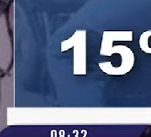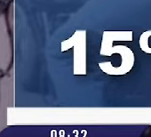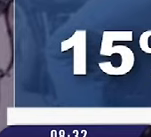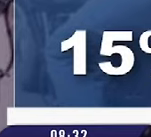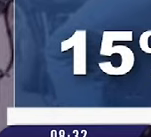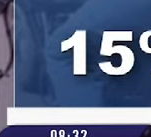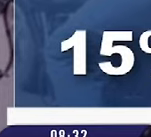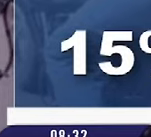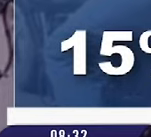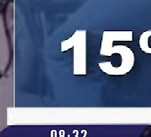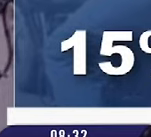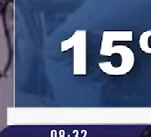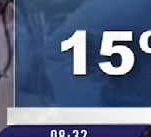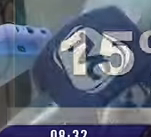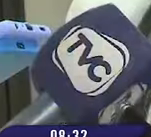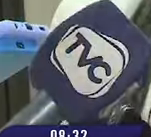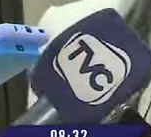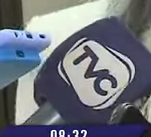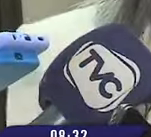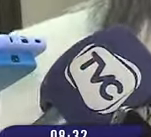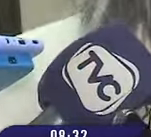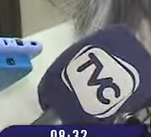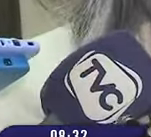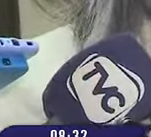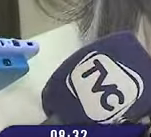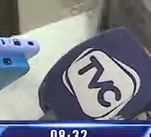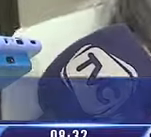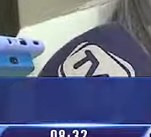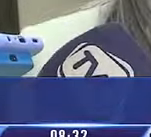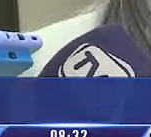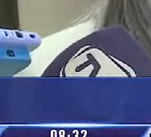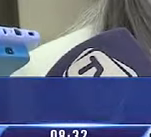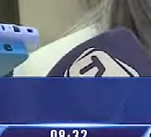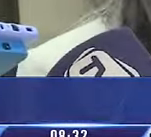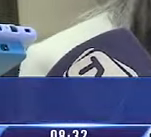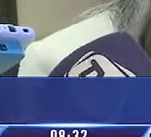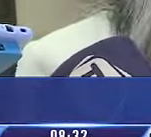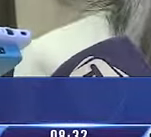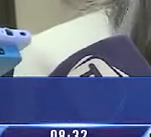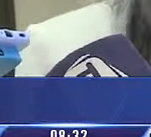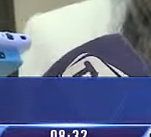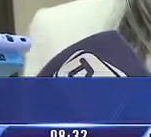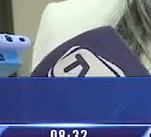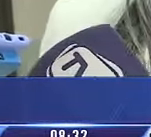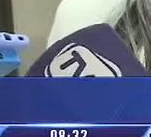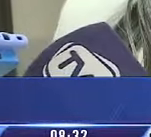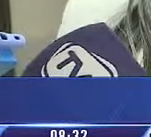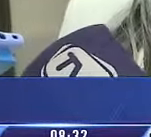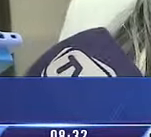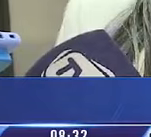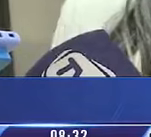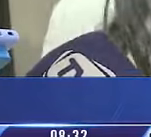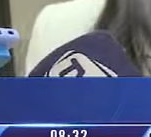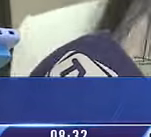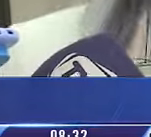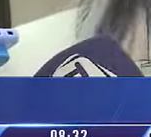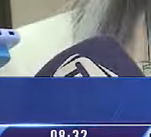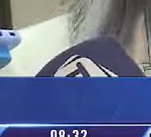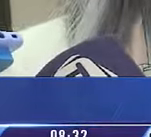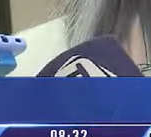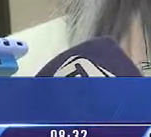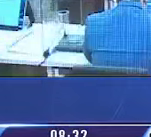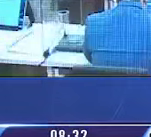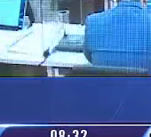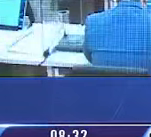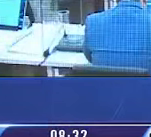Código Orgánico Integral Penal. ¿Y quién pone la sanción en caso de incumplimiento? Es el Código Integral Penal. Ningún municipio por ordenanza puede